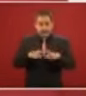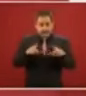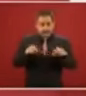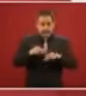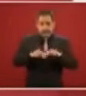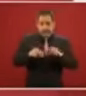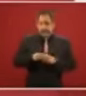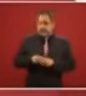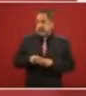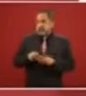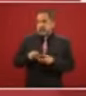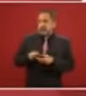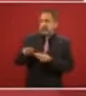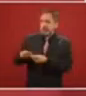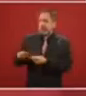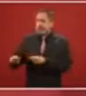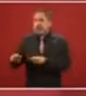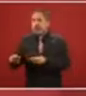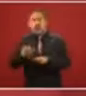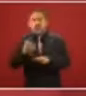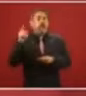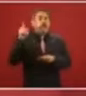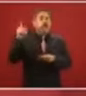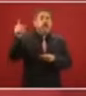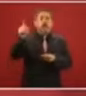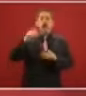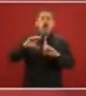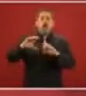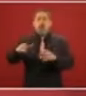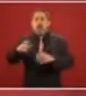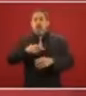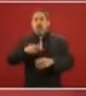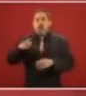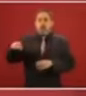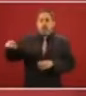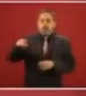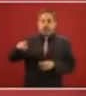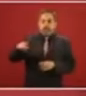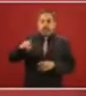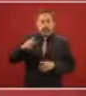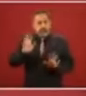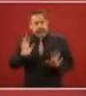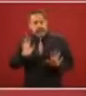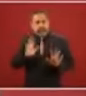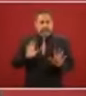esos boletos a comunidades pobres, ahí estamos pensando